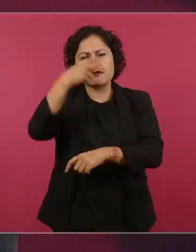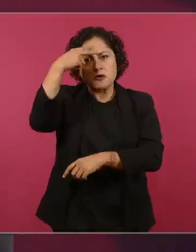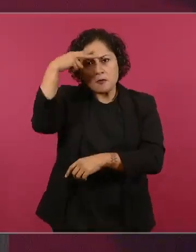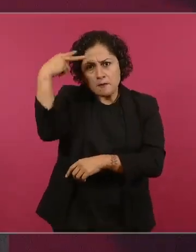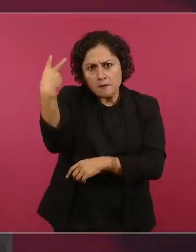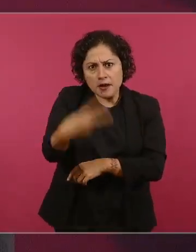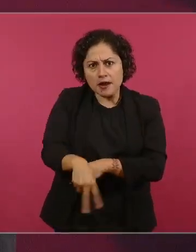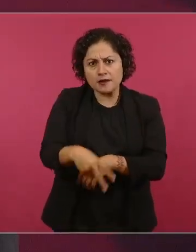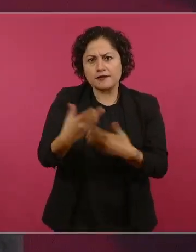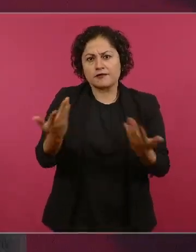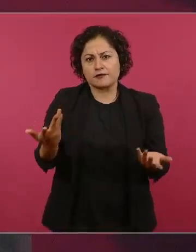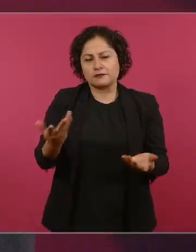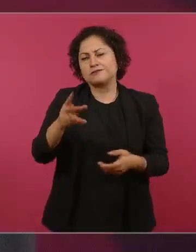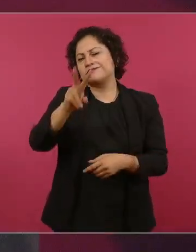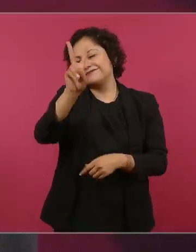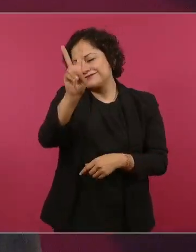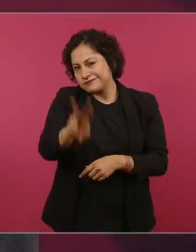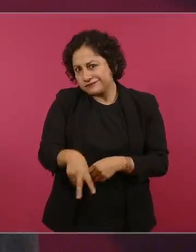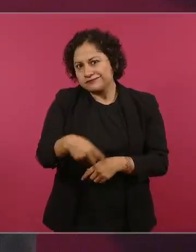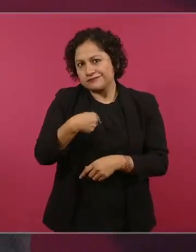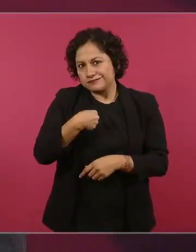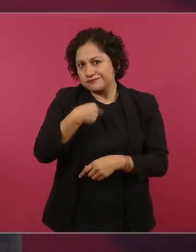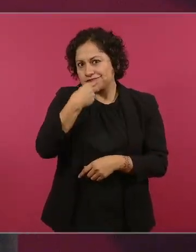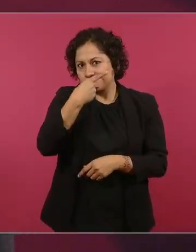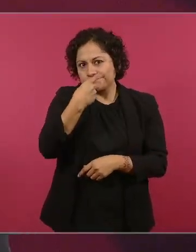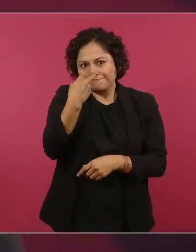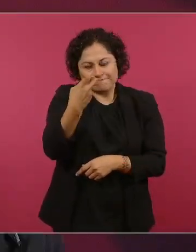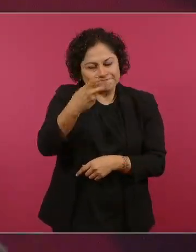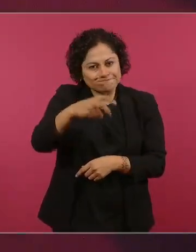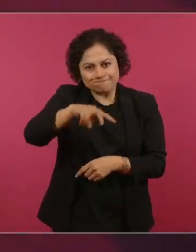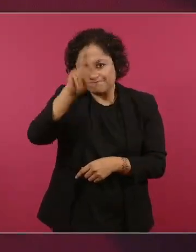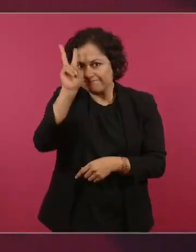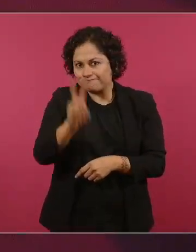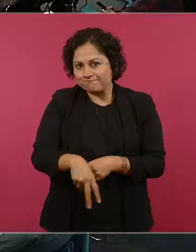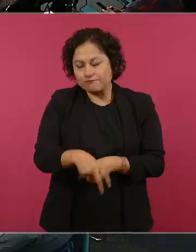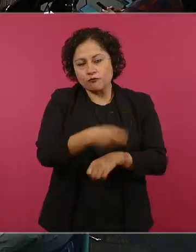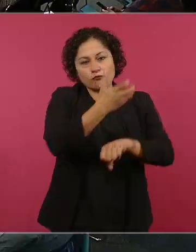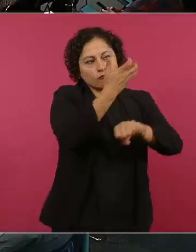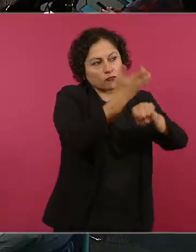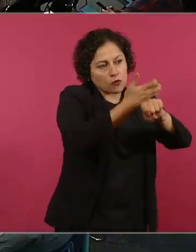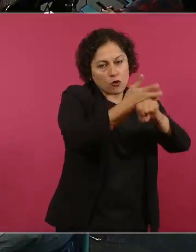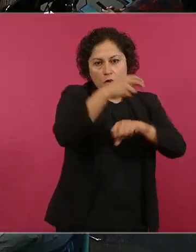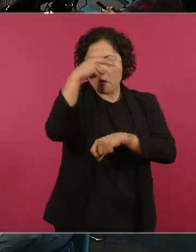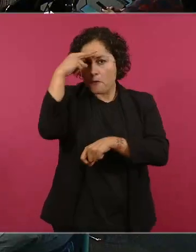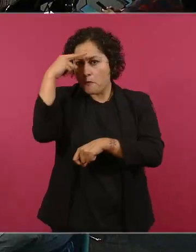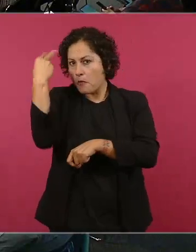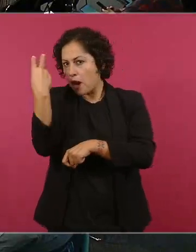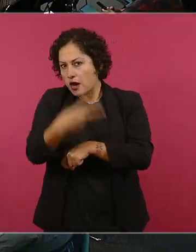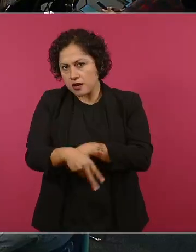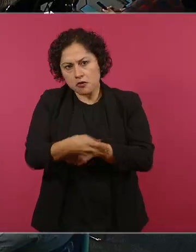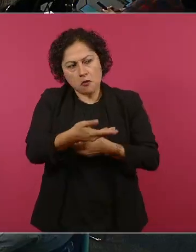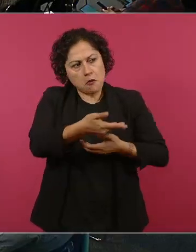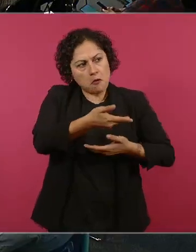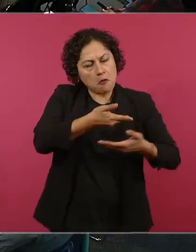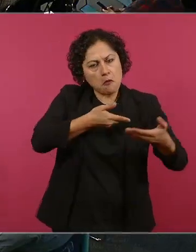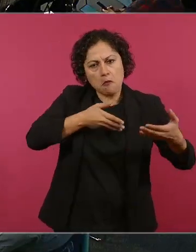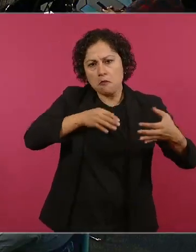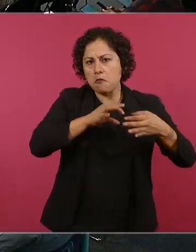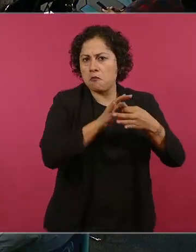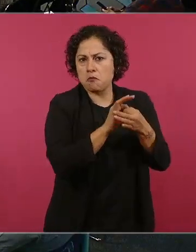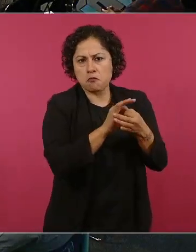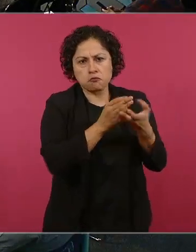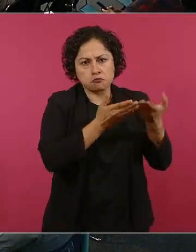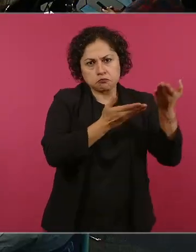Repito, nos necesitamos, nos complementamos, solo que tienen